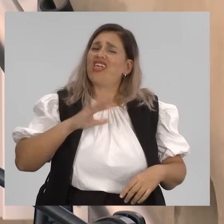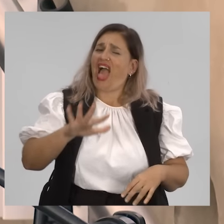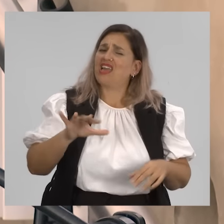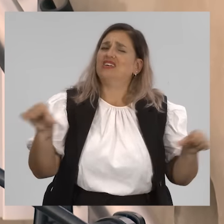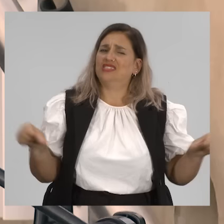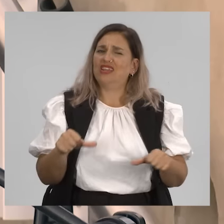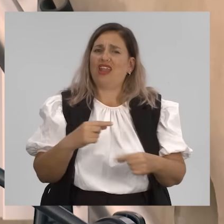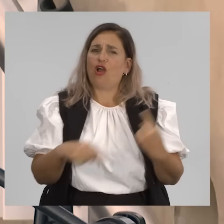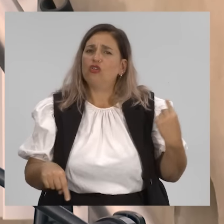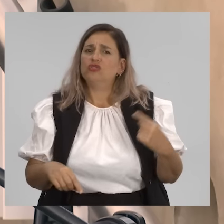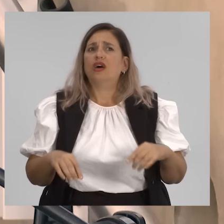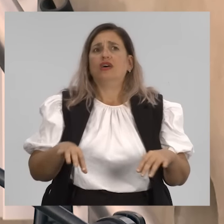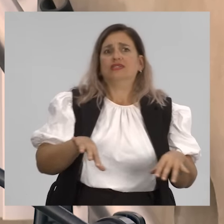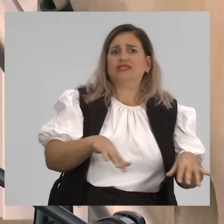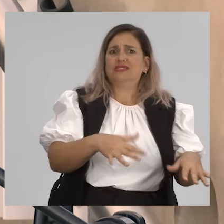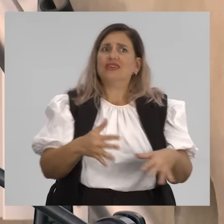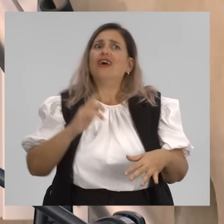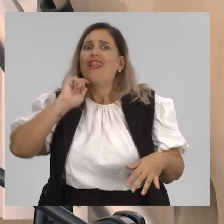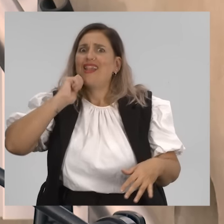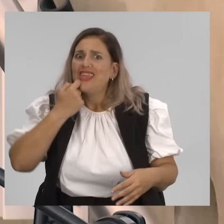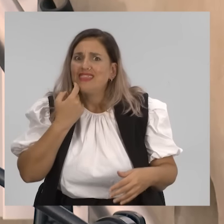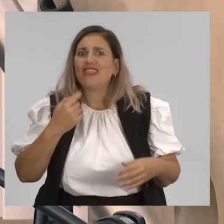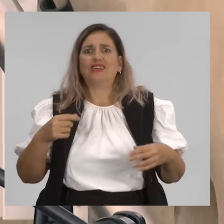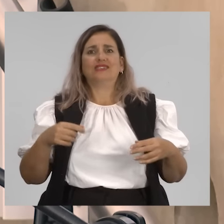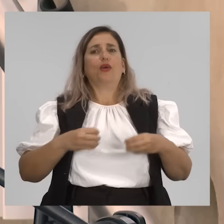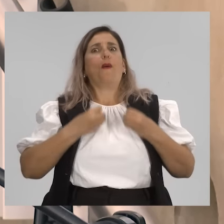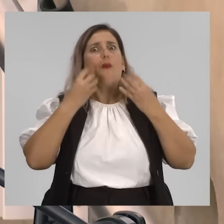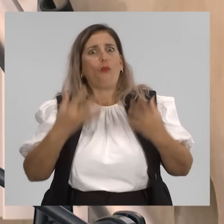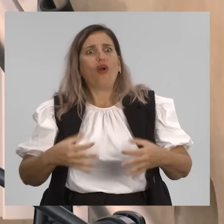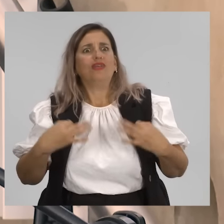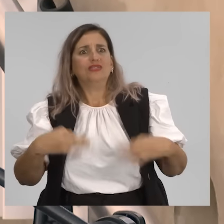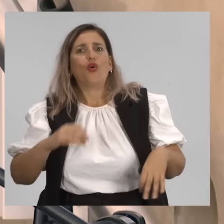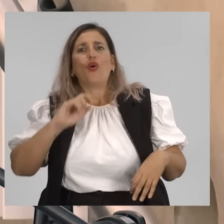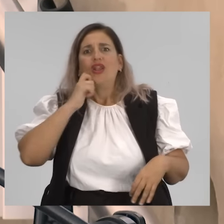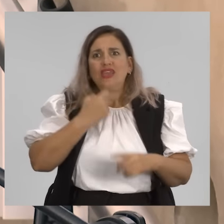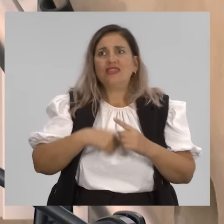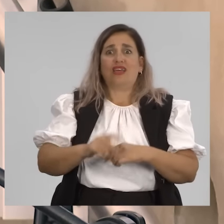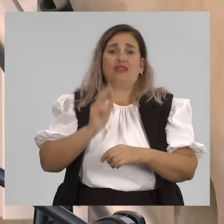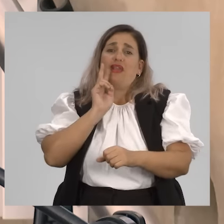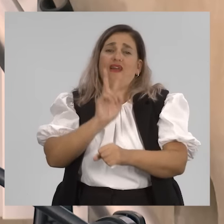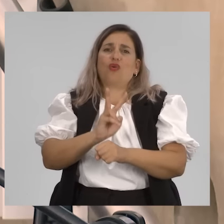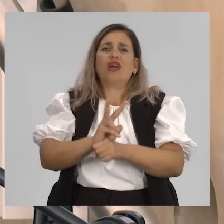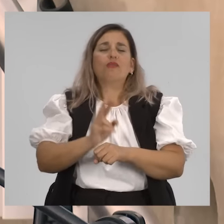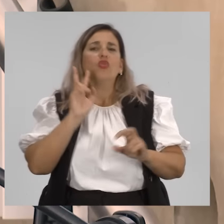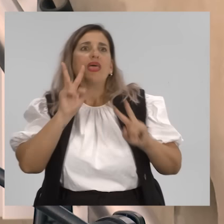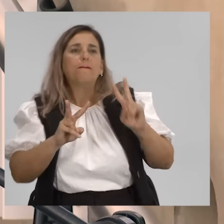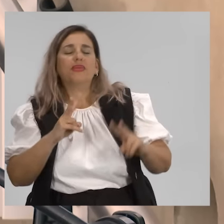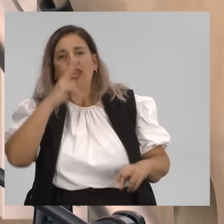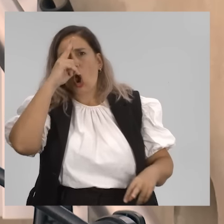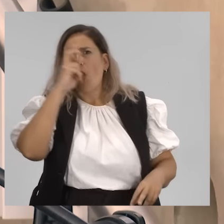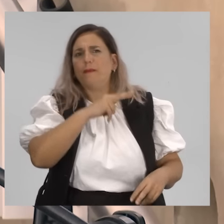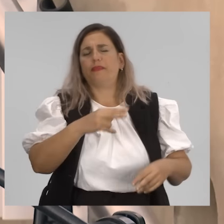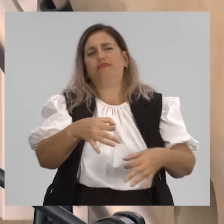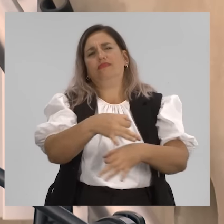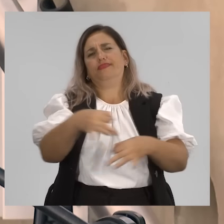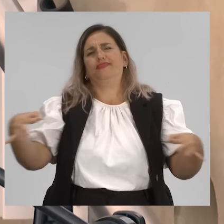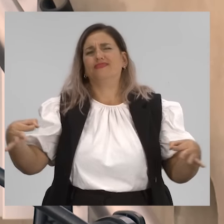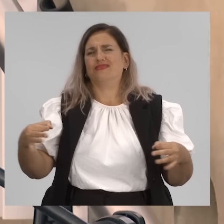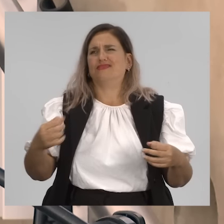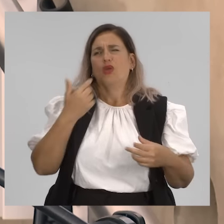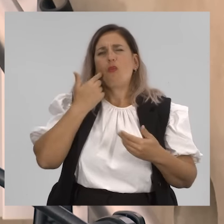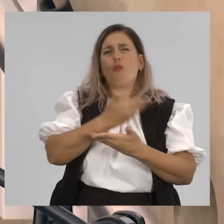hacer, las cosas pueden ser prácticas y lindas, y además llama a cuidarlo todavía más, porque miren el hospital que van a